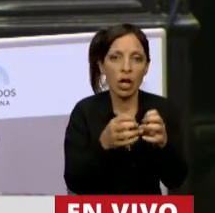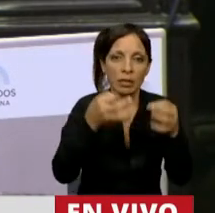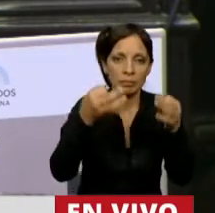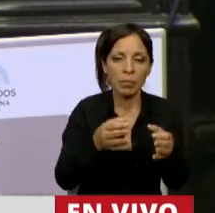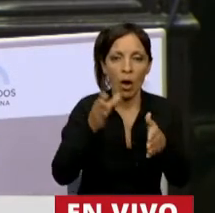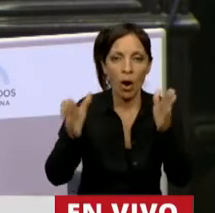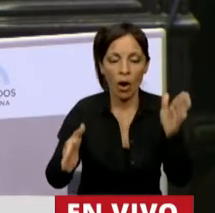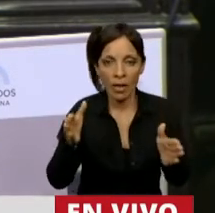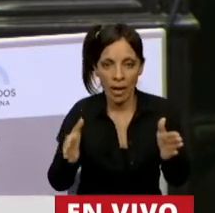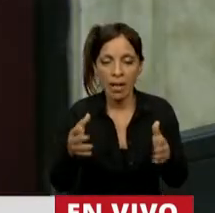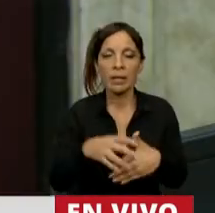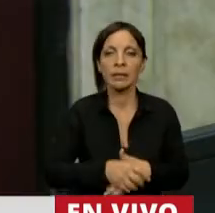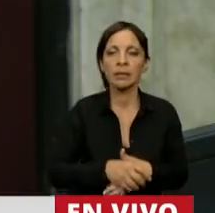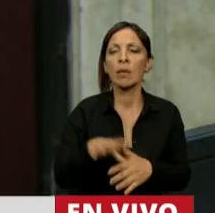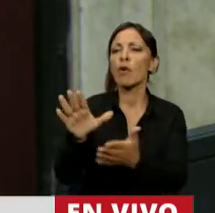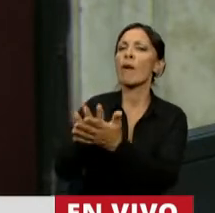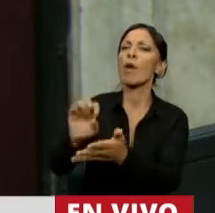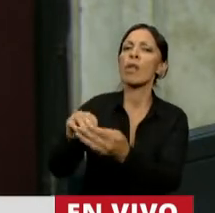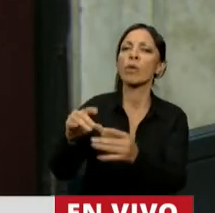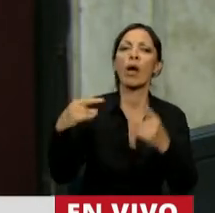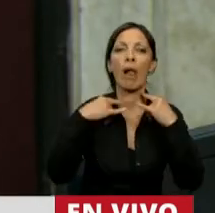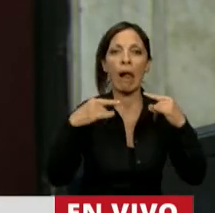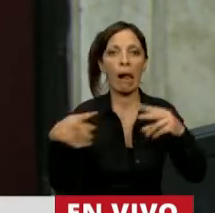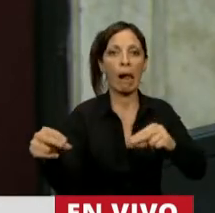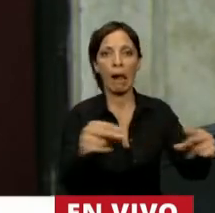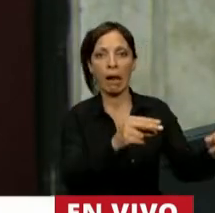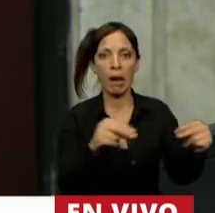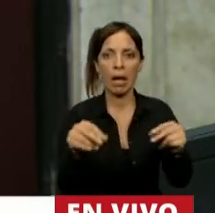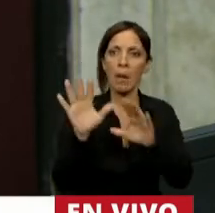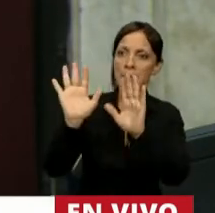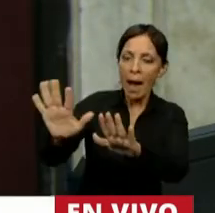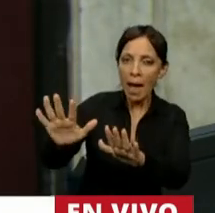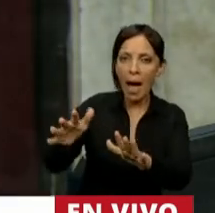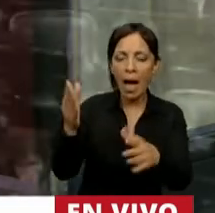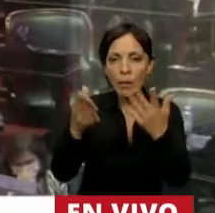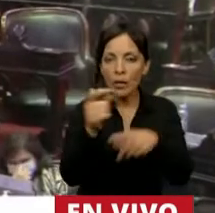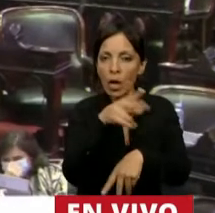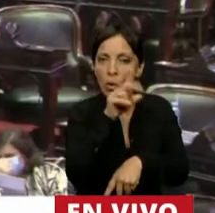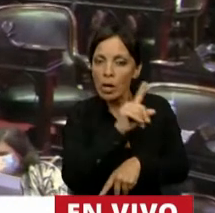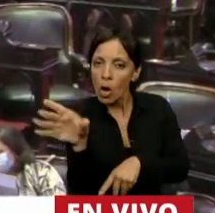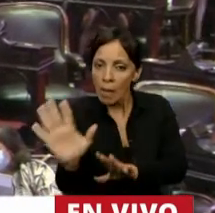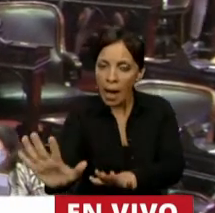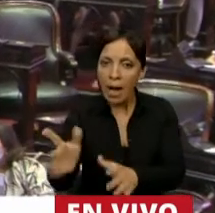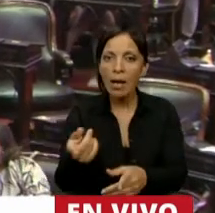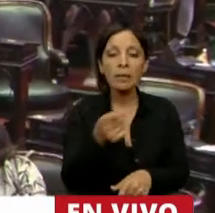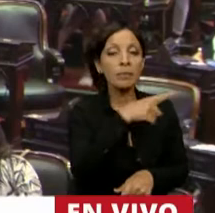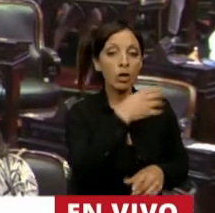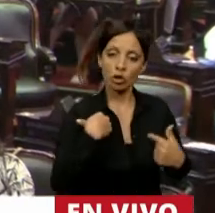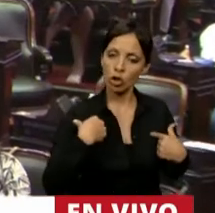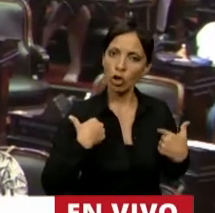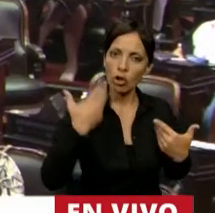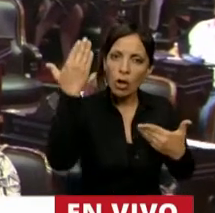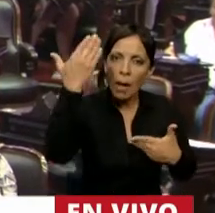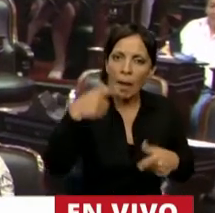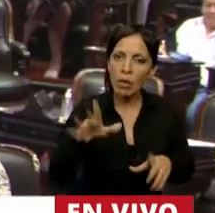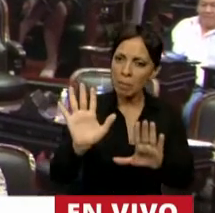Entonces, diputado, no sea violento. Silencio. Después, entonces, senador, a medida, pero estoy yo en el uso de la palabra, diputado.